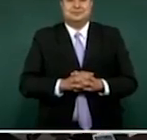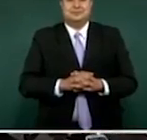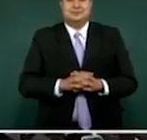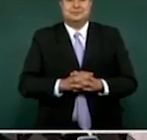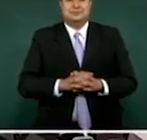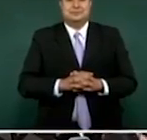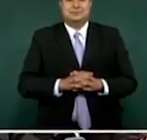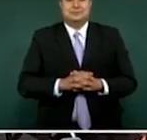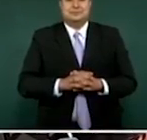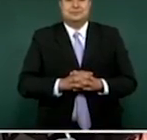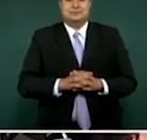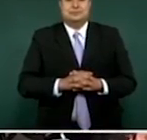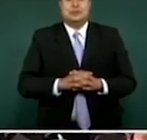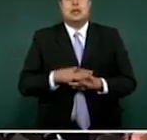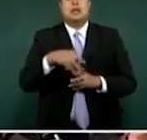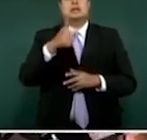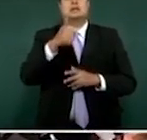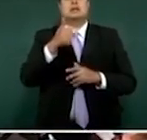Ahí está, son